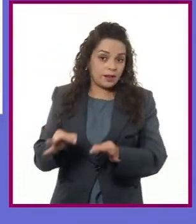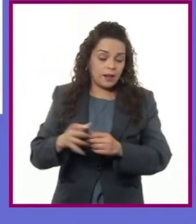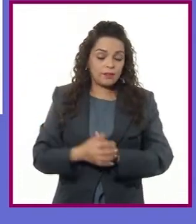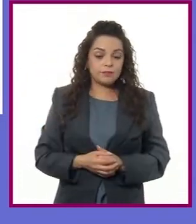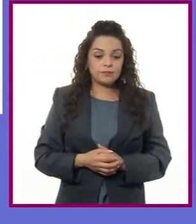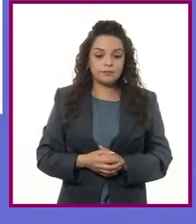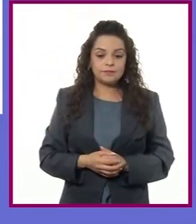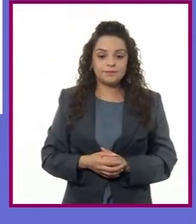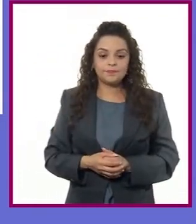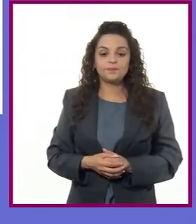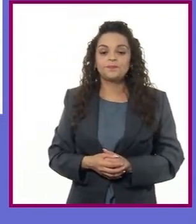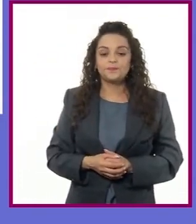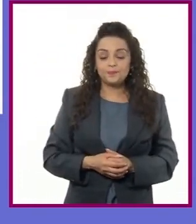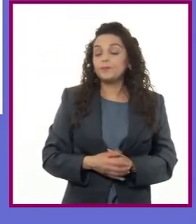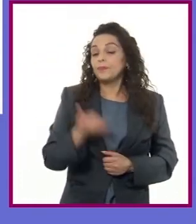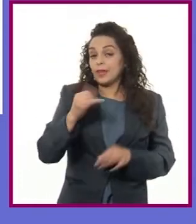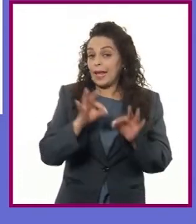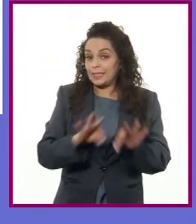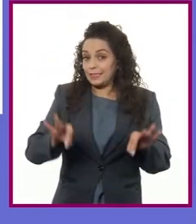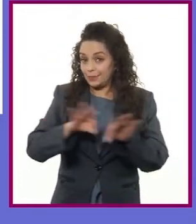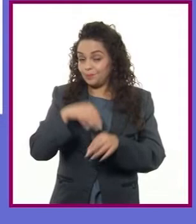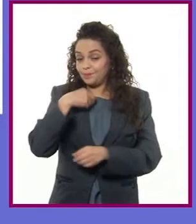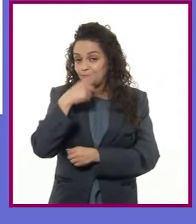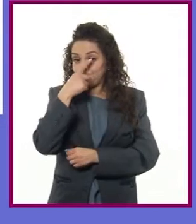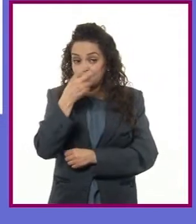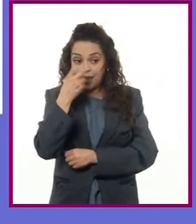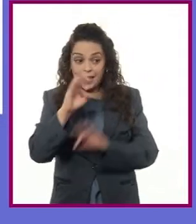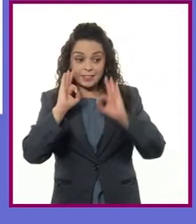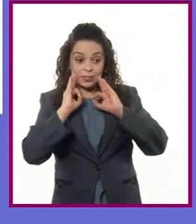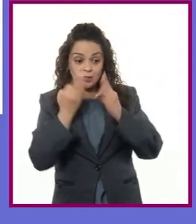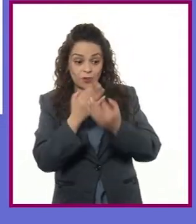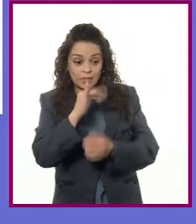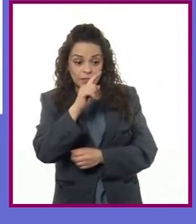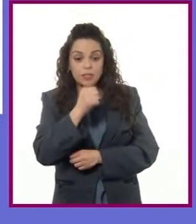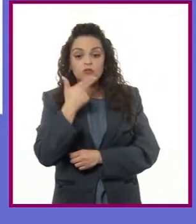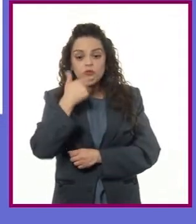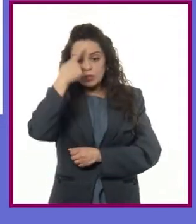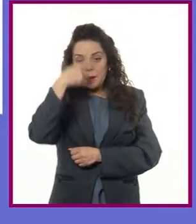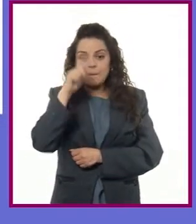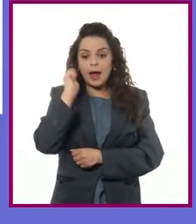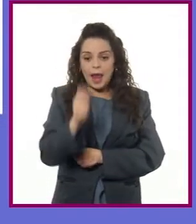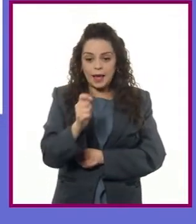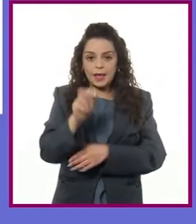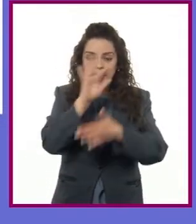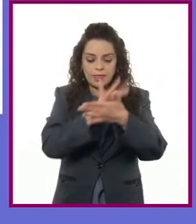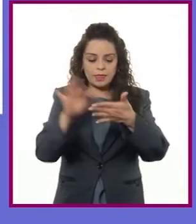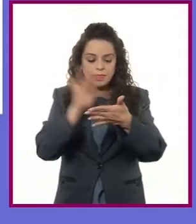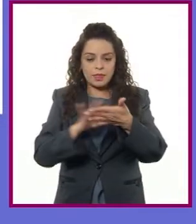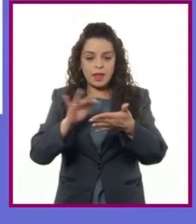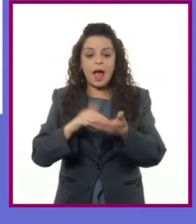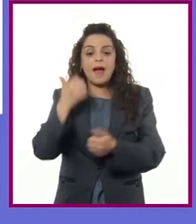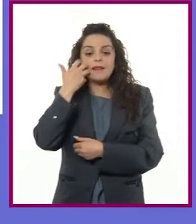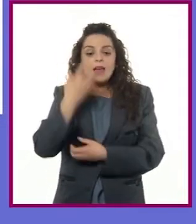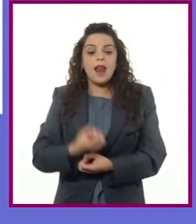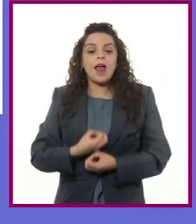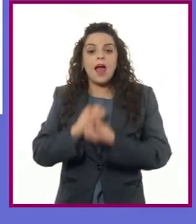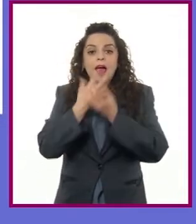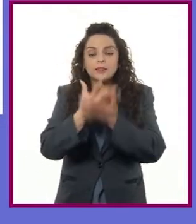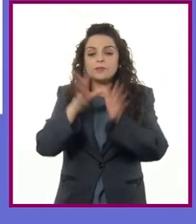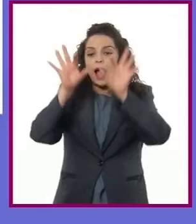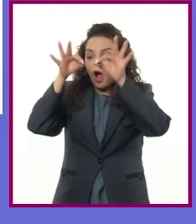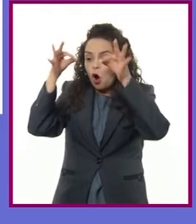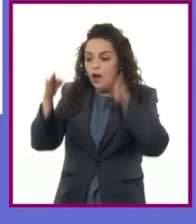Cabe señalar que este tipo de citas se usan para textos en los que se desea expresar la idea